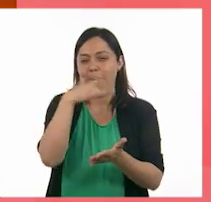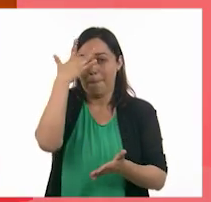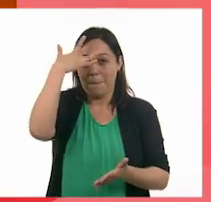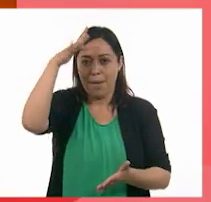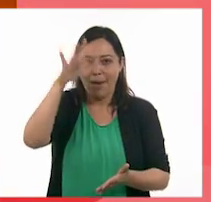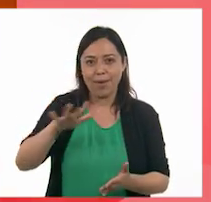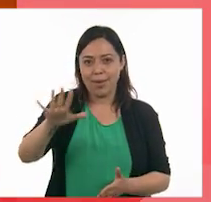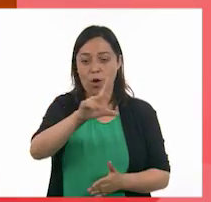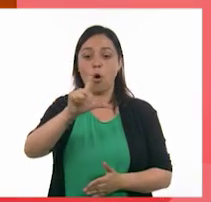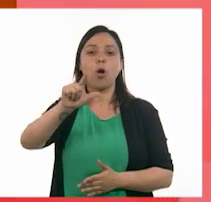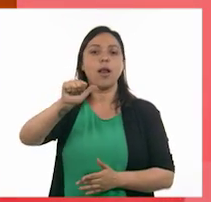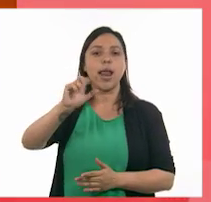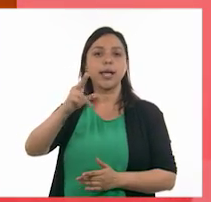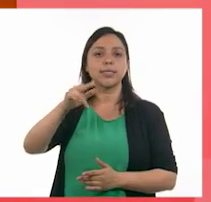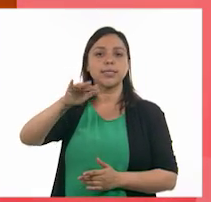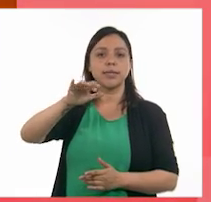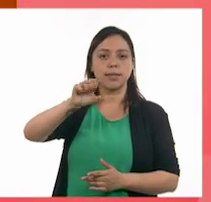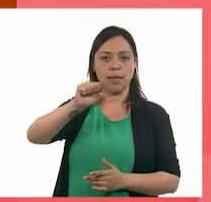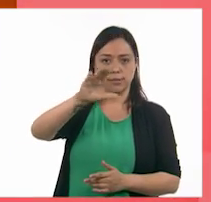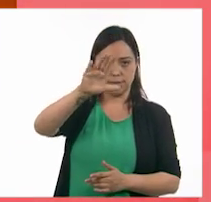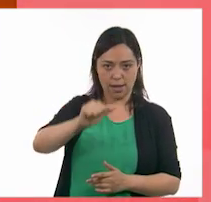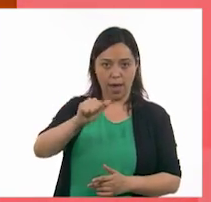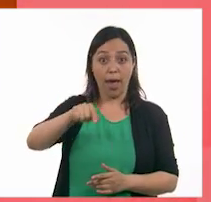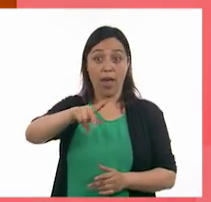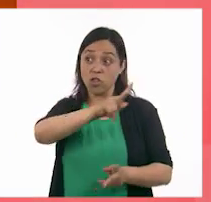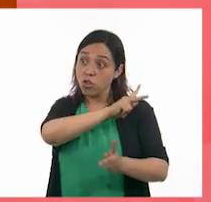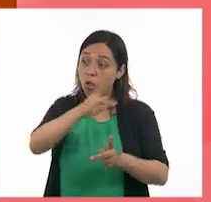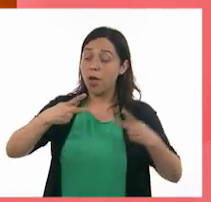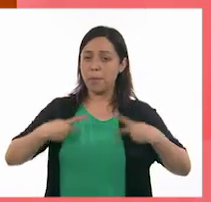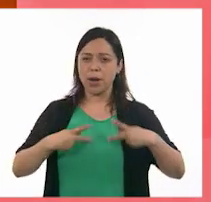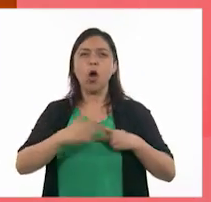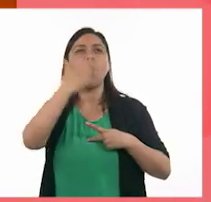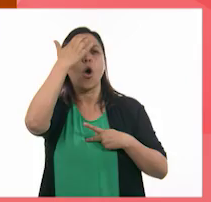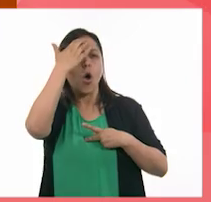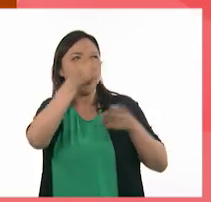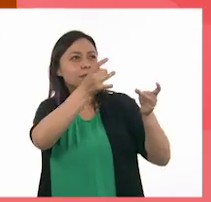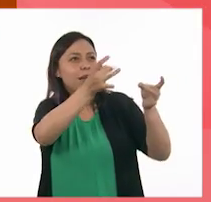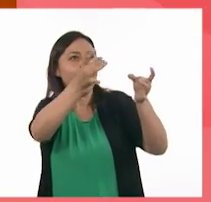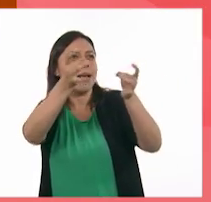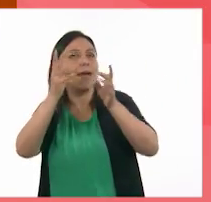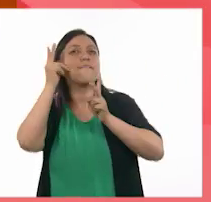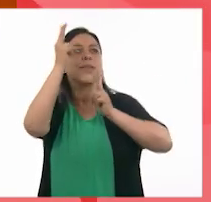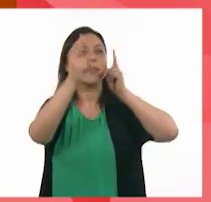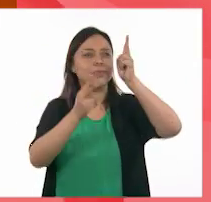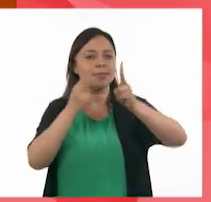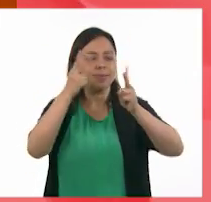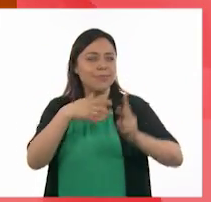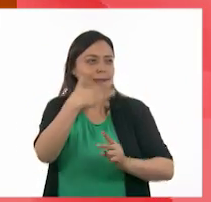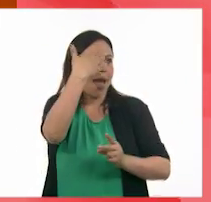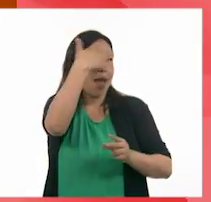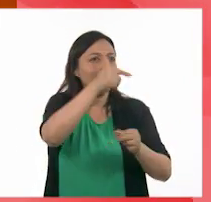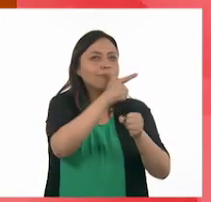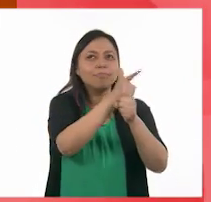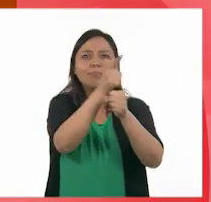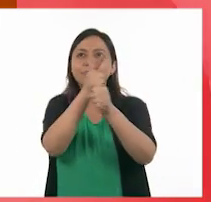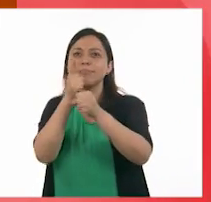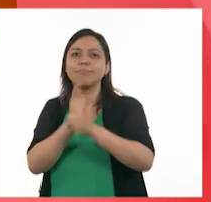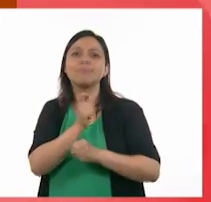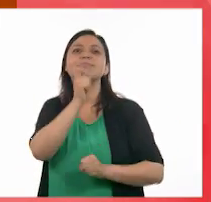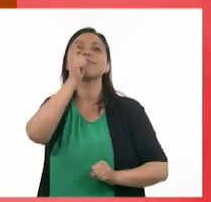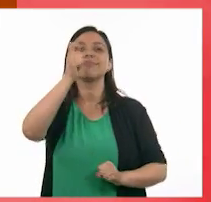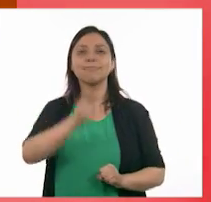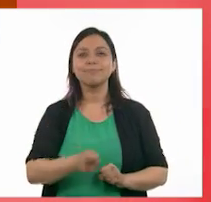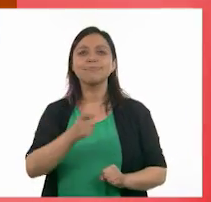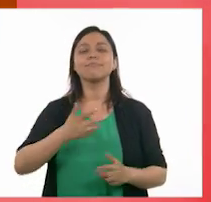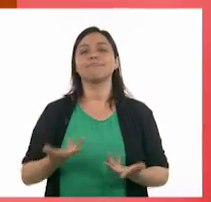que bueno, todos los que lo conocemos y hemos visitado, sabemos que hemos logrado